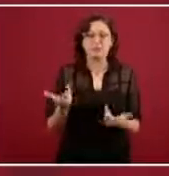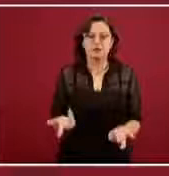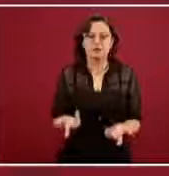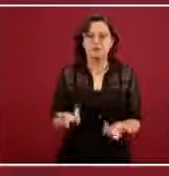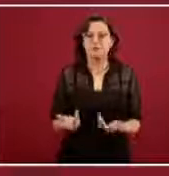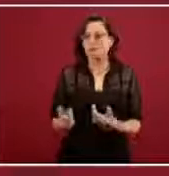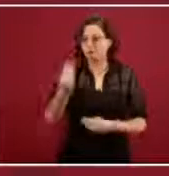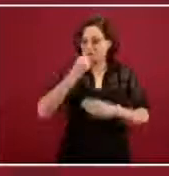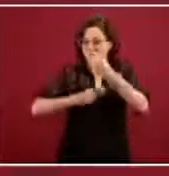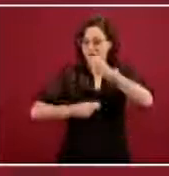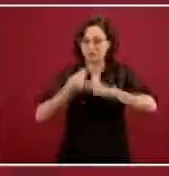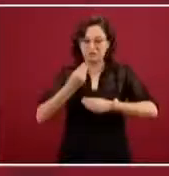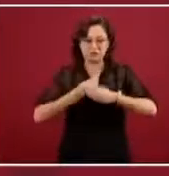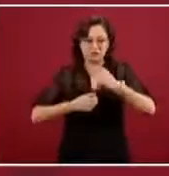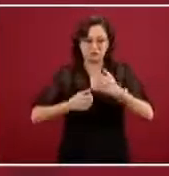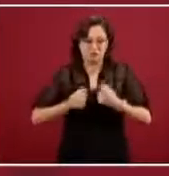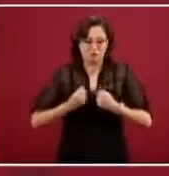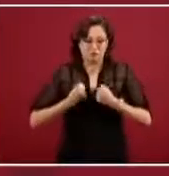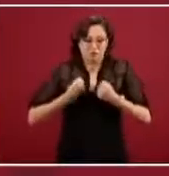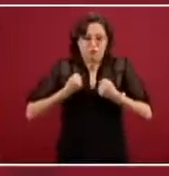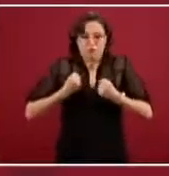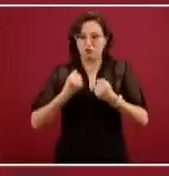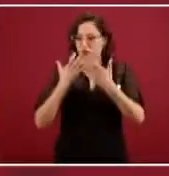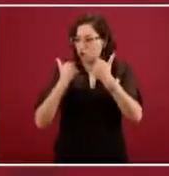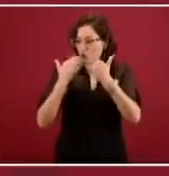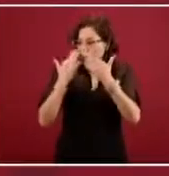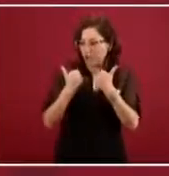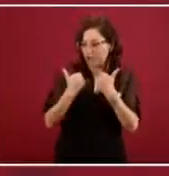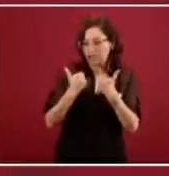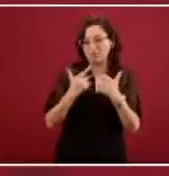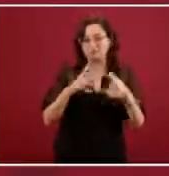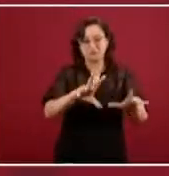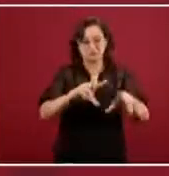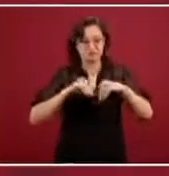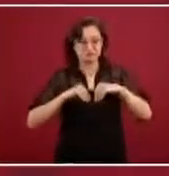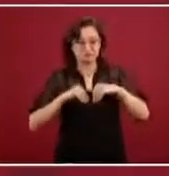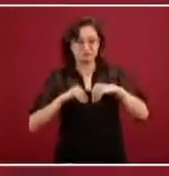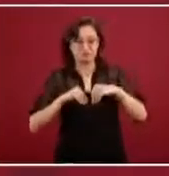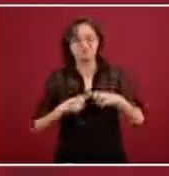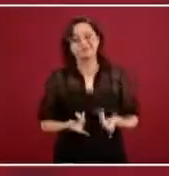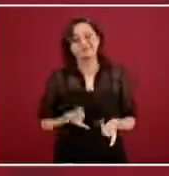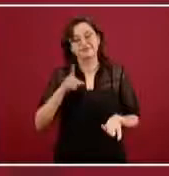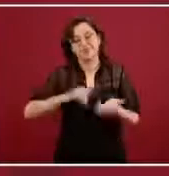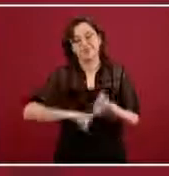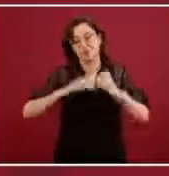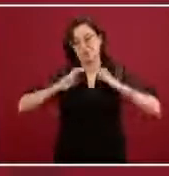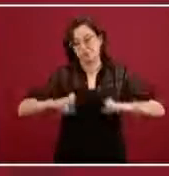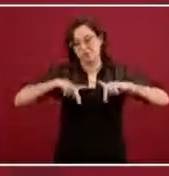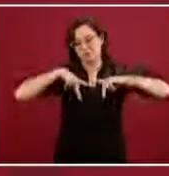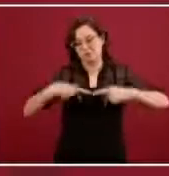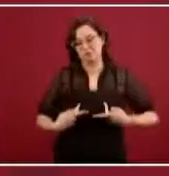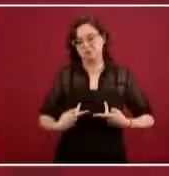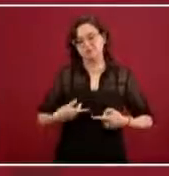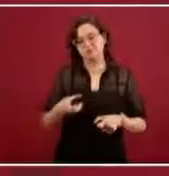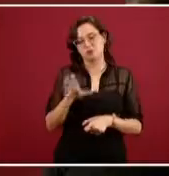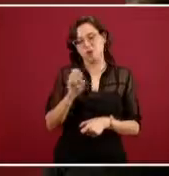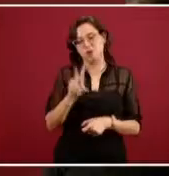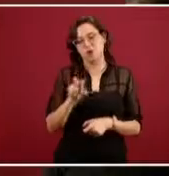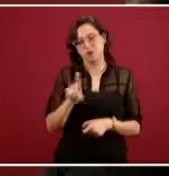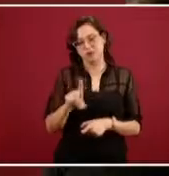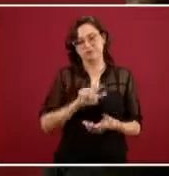los micronutrientes, resulte en una menor eficiencia del sistema inmune y por lo tanto un mayor riesgo